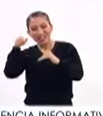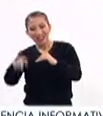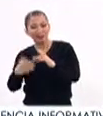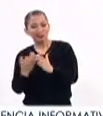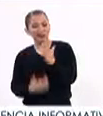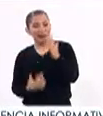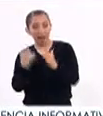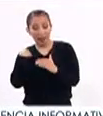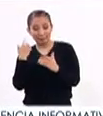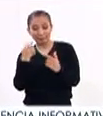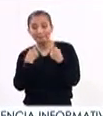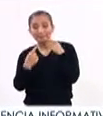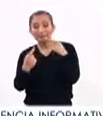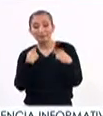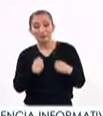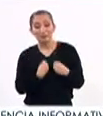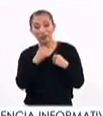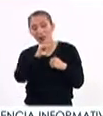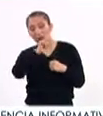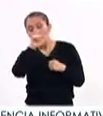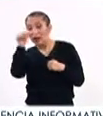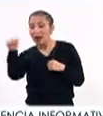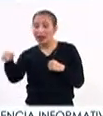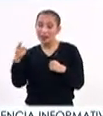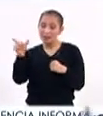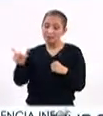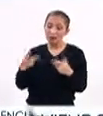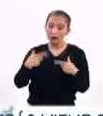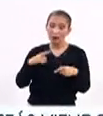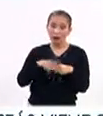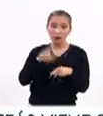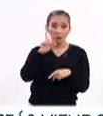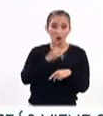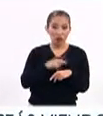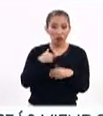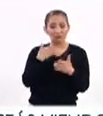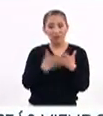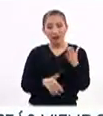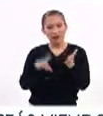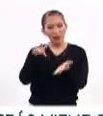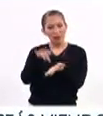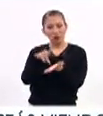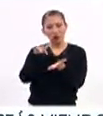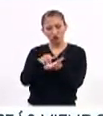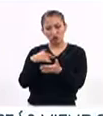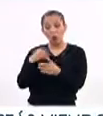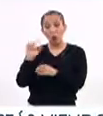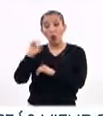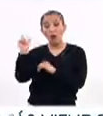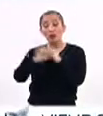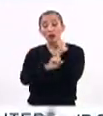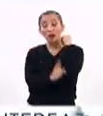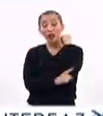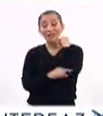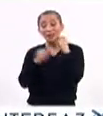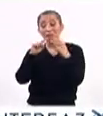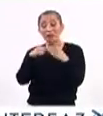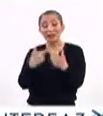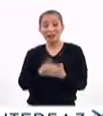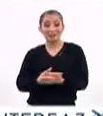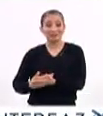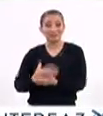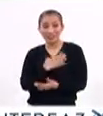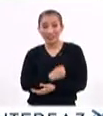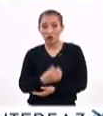la falta de conciliación entre la vida profesional y la personal de las mujeres, la falta de apoyo laboral durante el embarazo y el comienzo de la